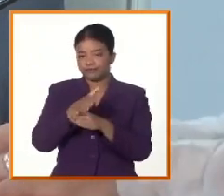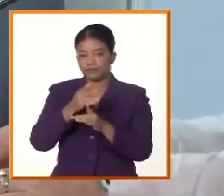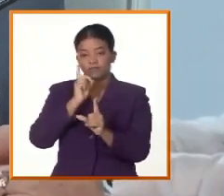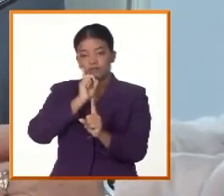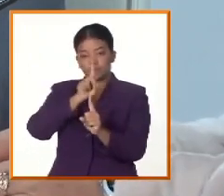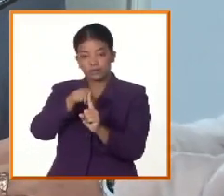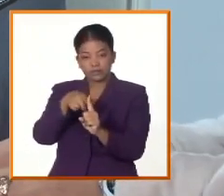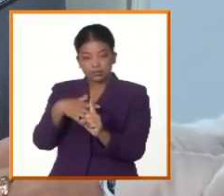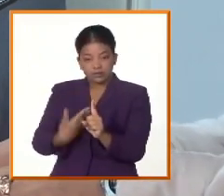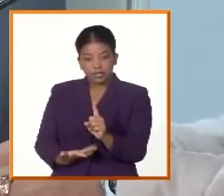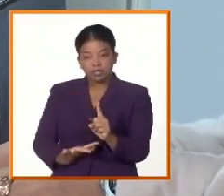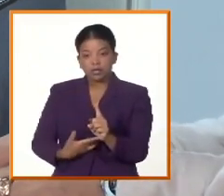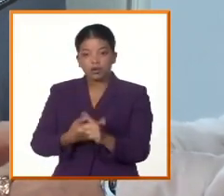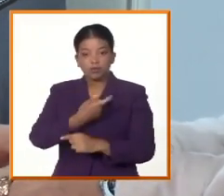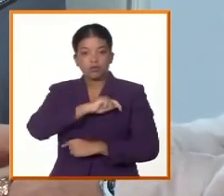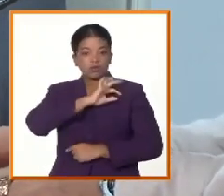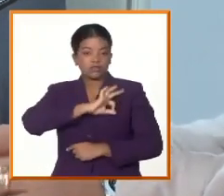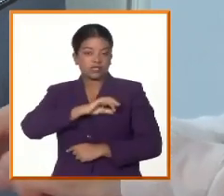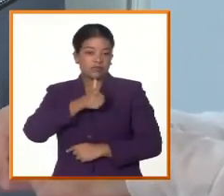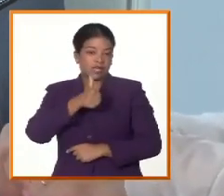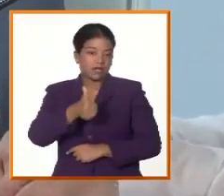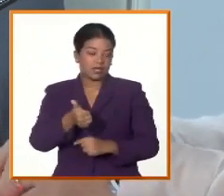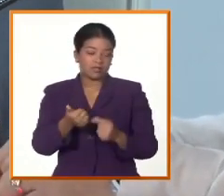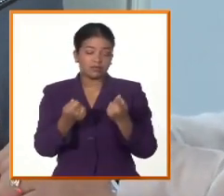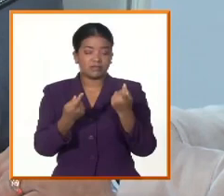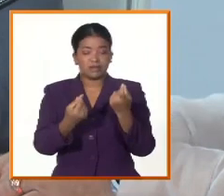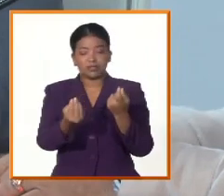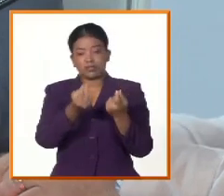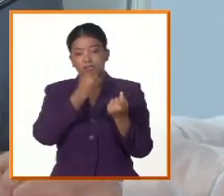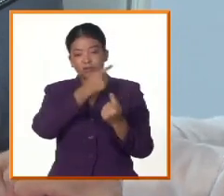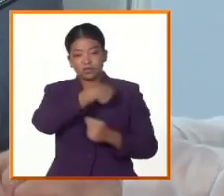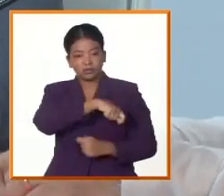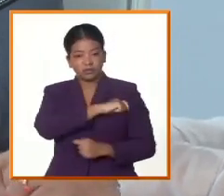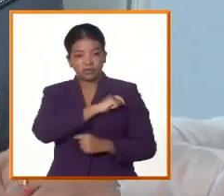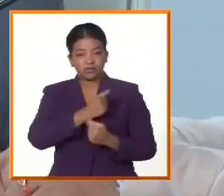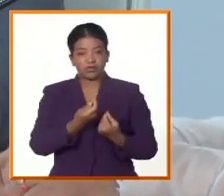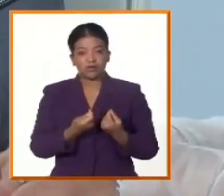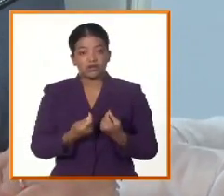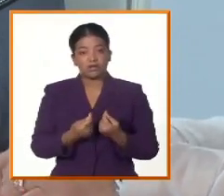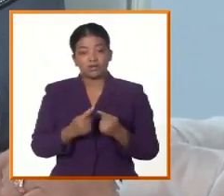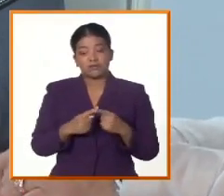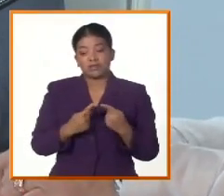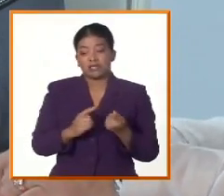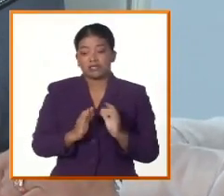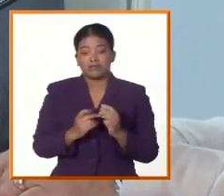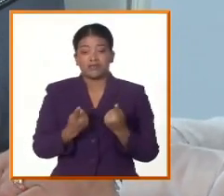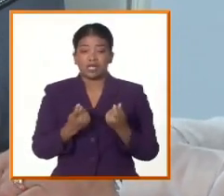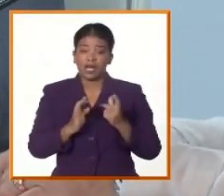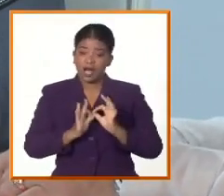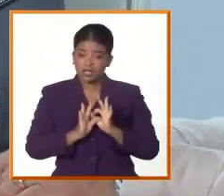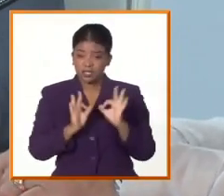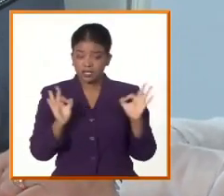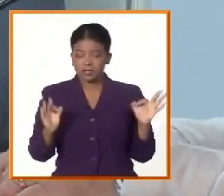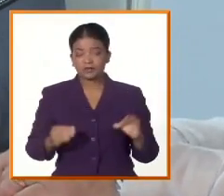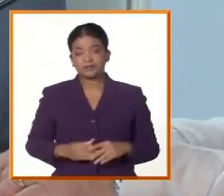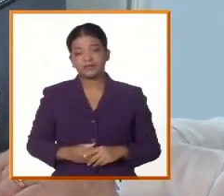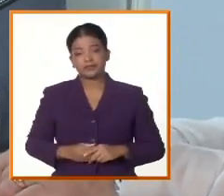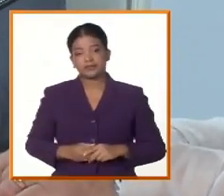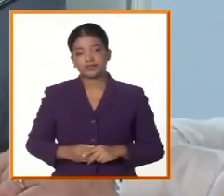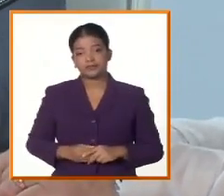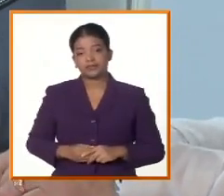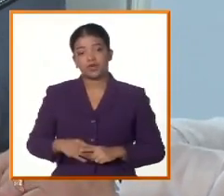creciente las demandas de alimento de nuestro pueblo con la calidad con la calidad requerida y de esta manera de esta manera contribuir